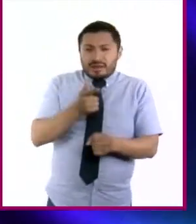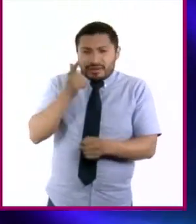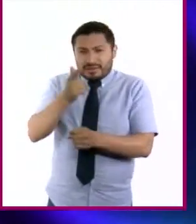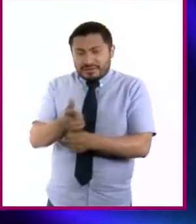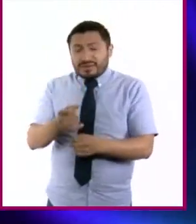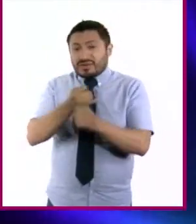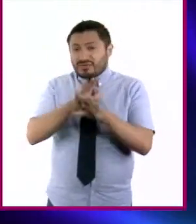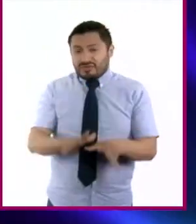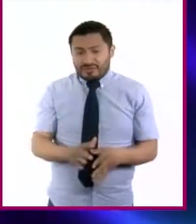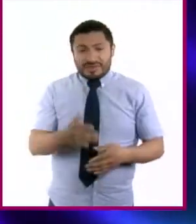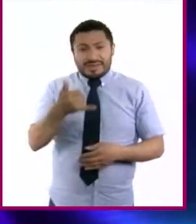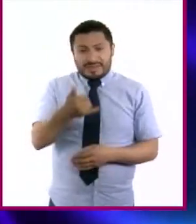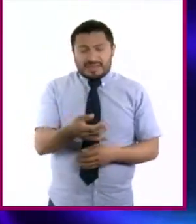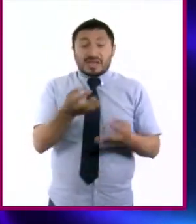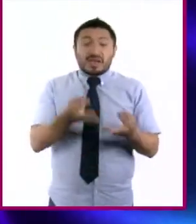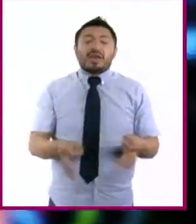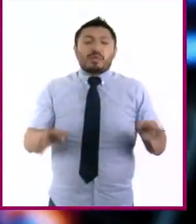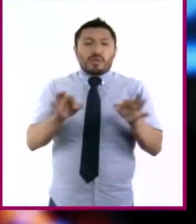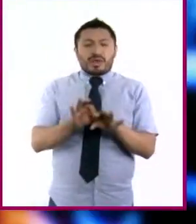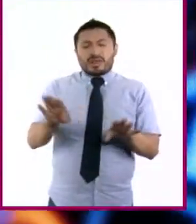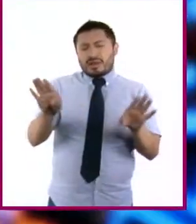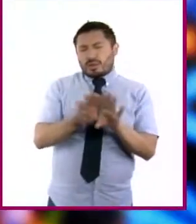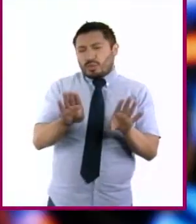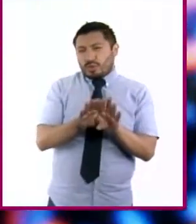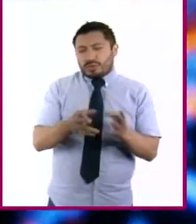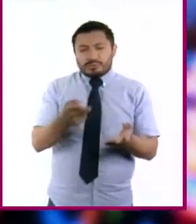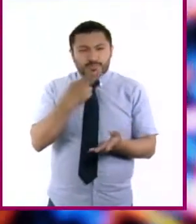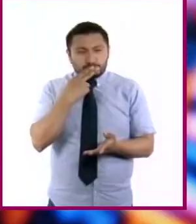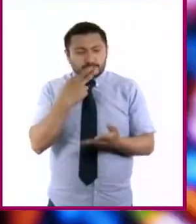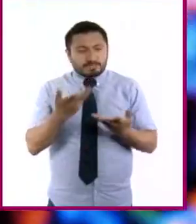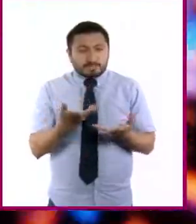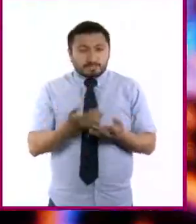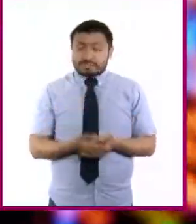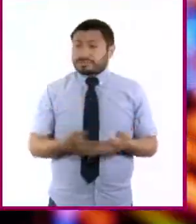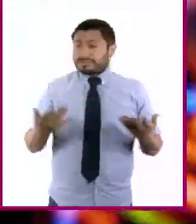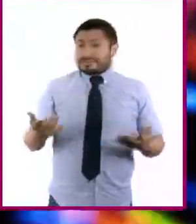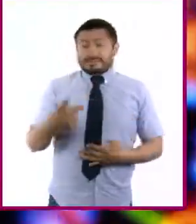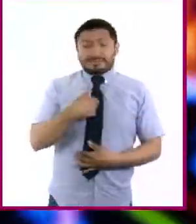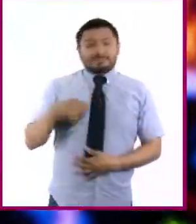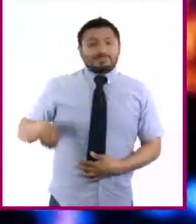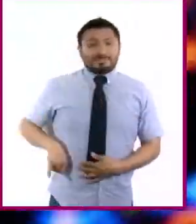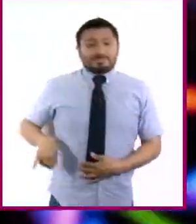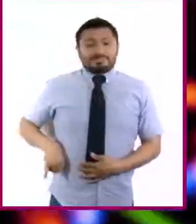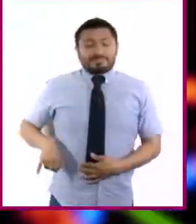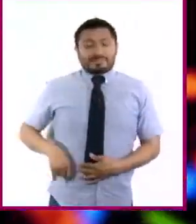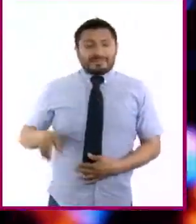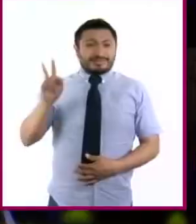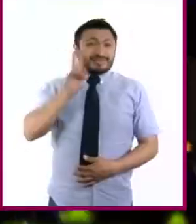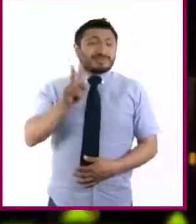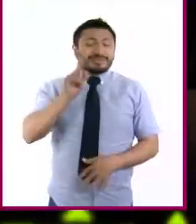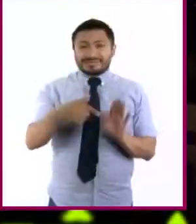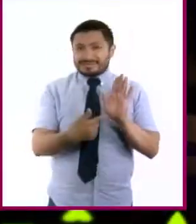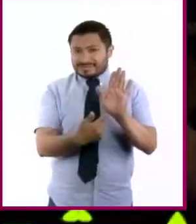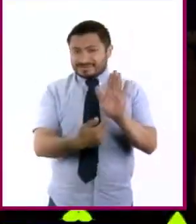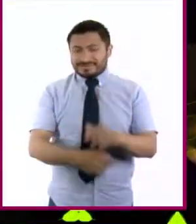de la importancia de saber cómo funcionan. Achis, me interesa. Pues vamos a ver el